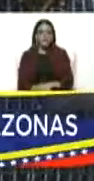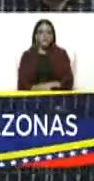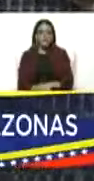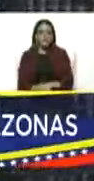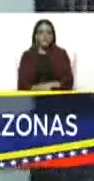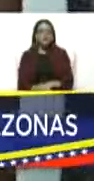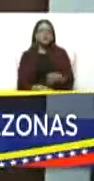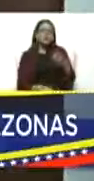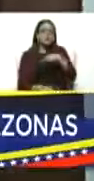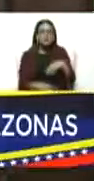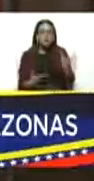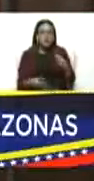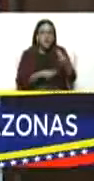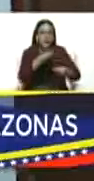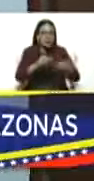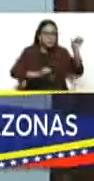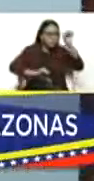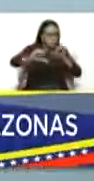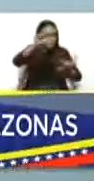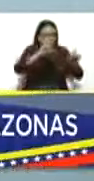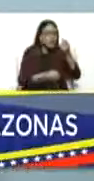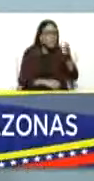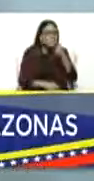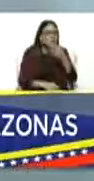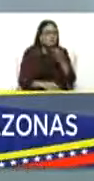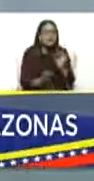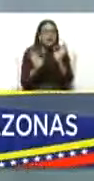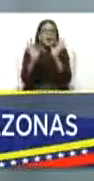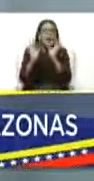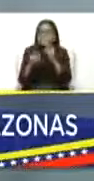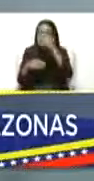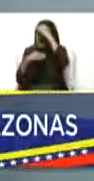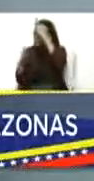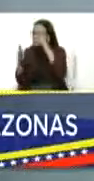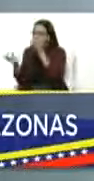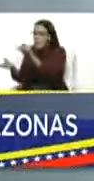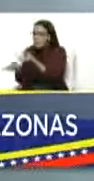se le va a aplicar al paciente según su patología.